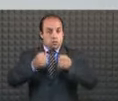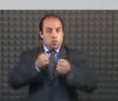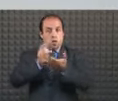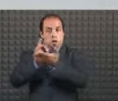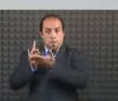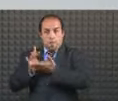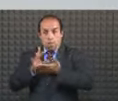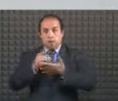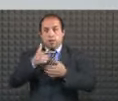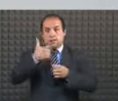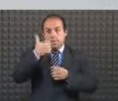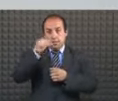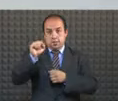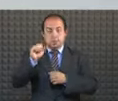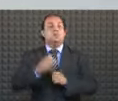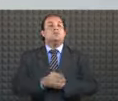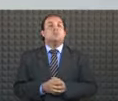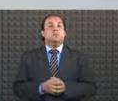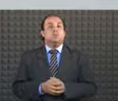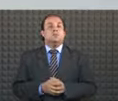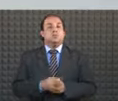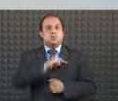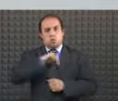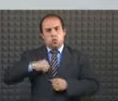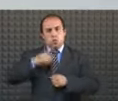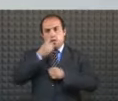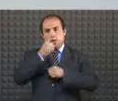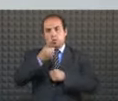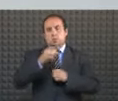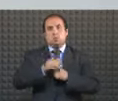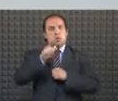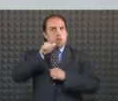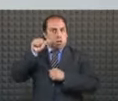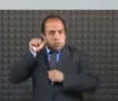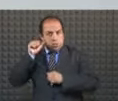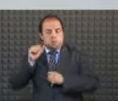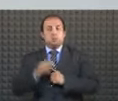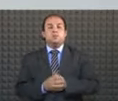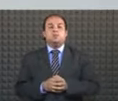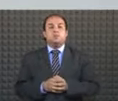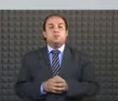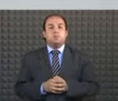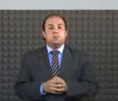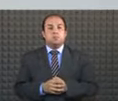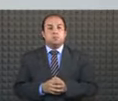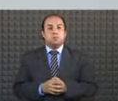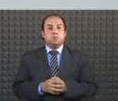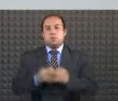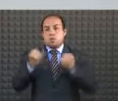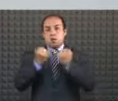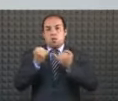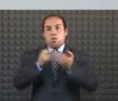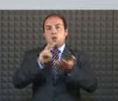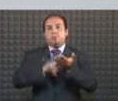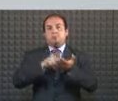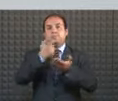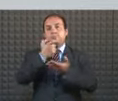abasto, como lo mencionamos nosotros desde ayer, de igual manera el